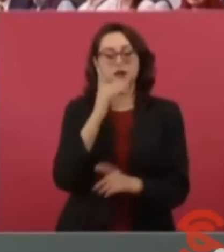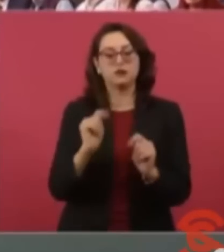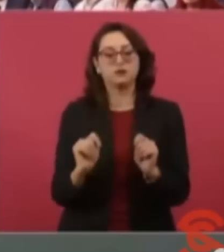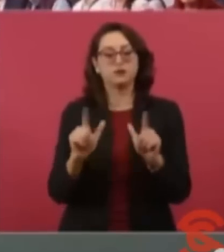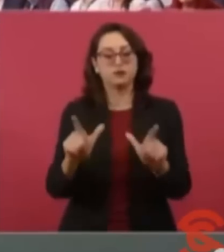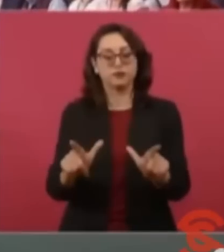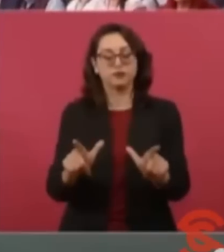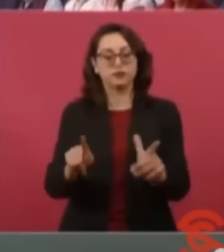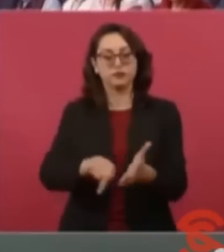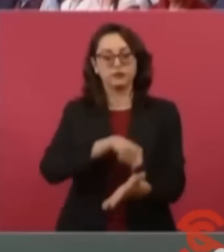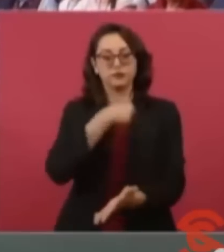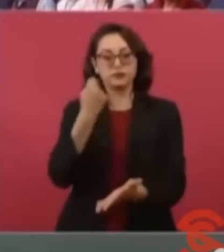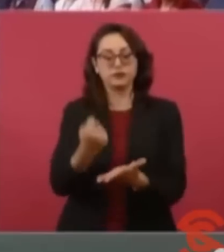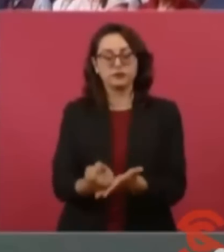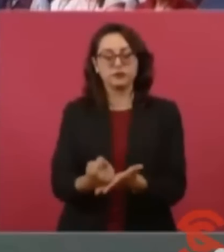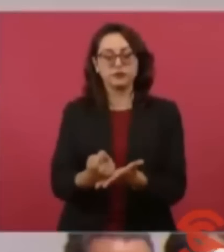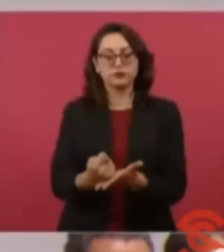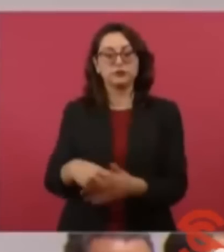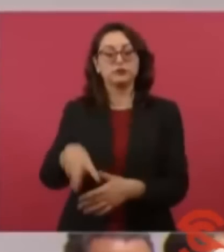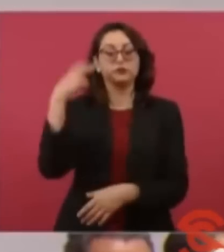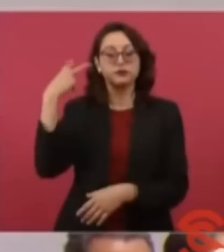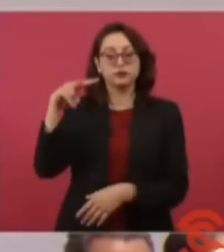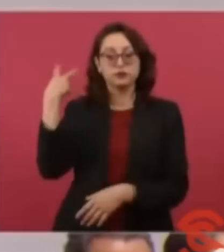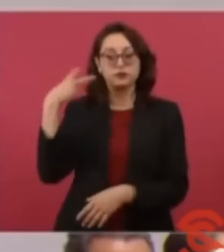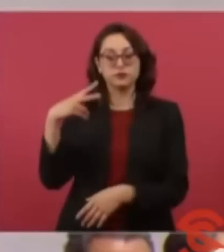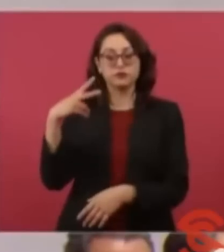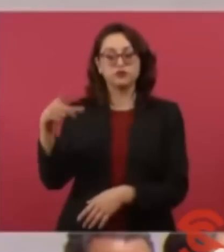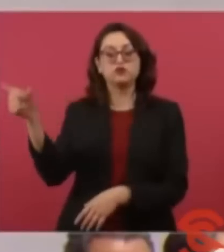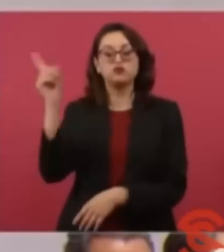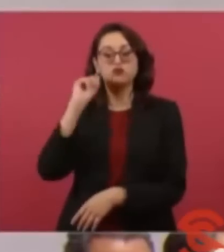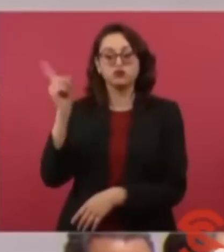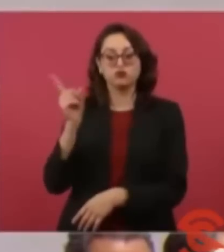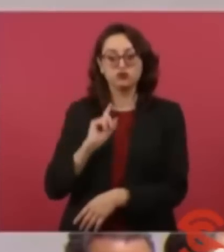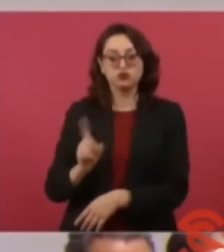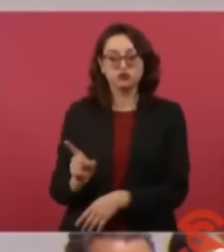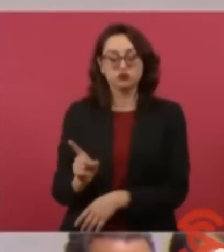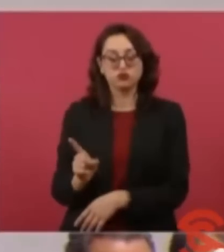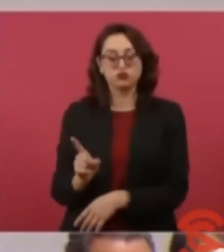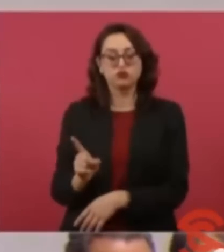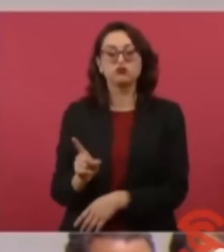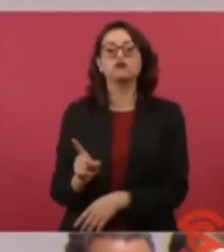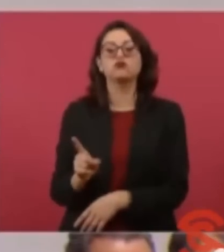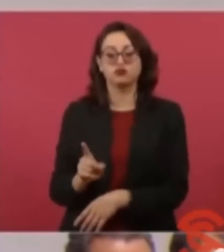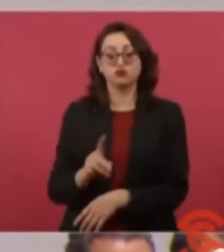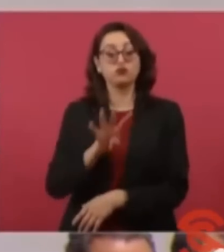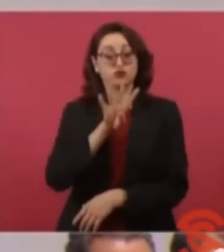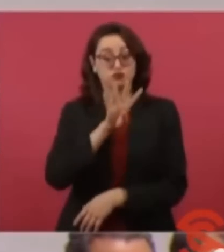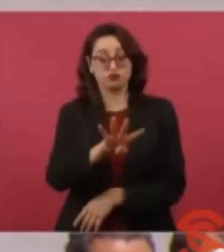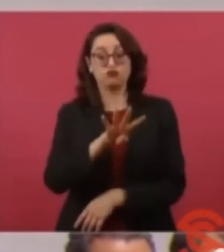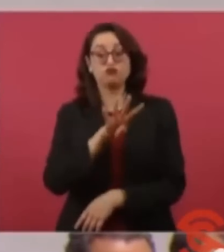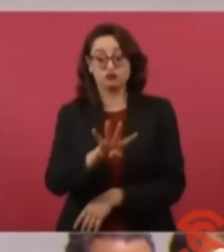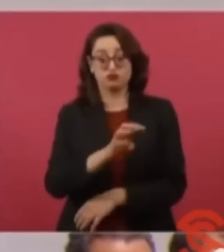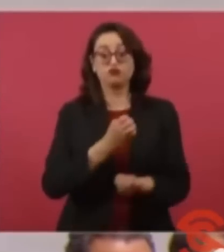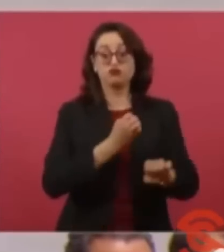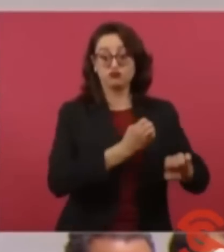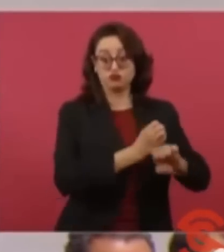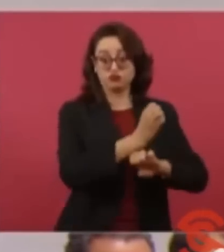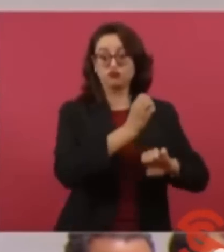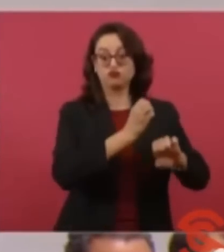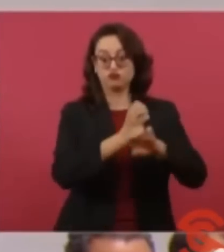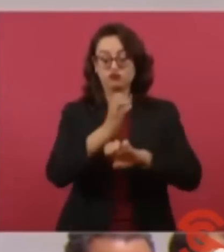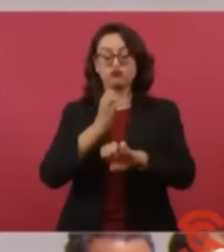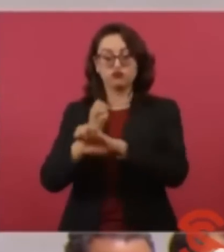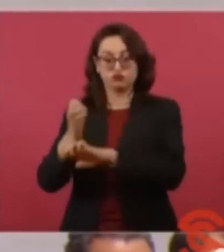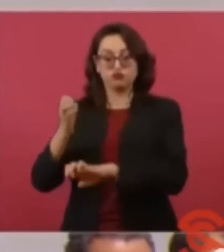Tlaxcala, Tamaulipas, Veracruz y Zacatecas. En estas 19 entidades